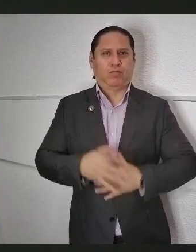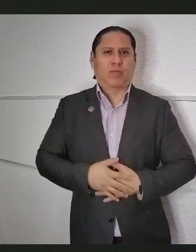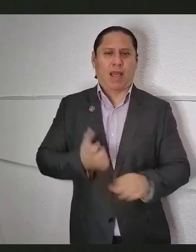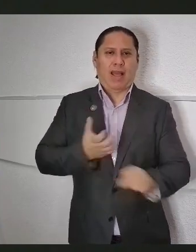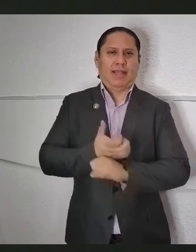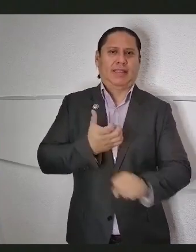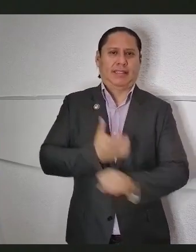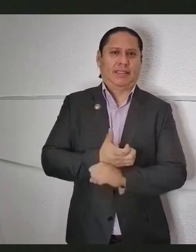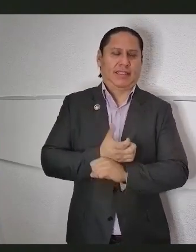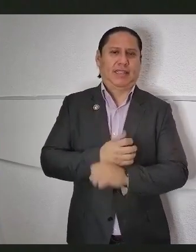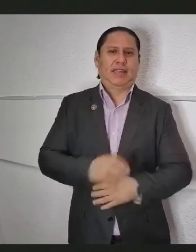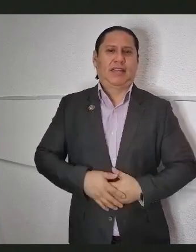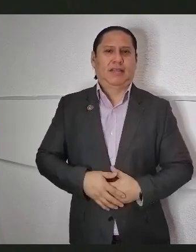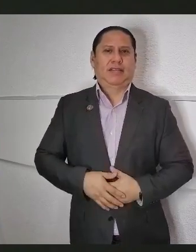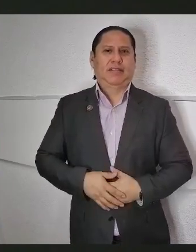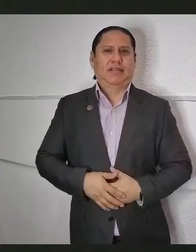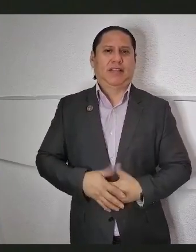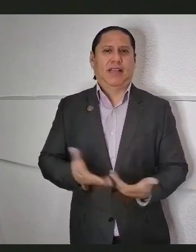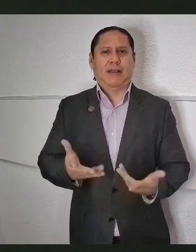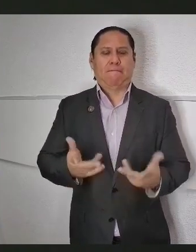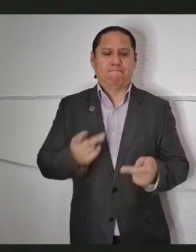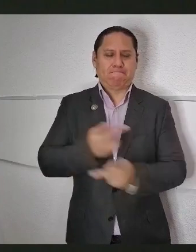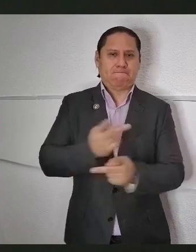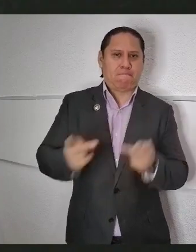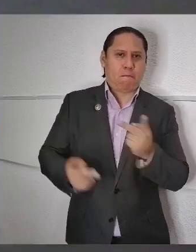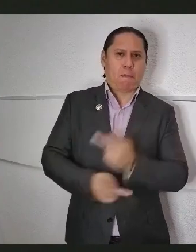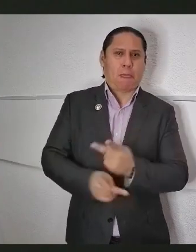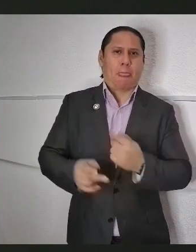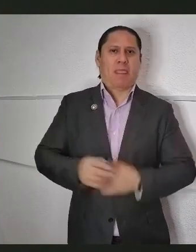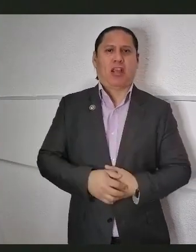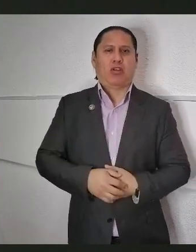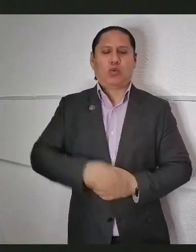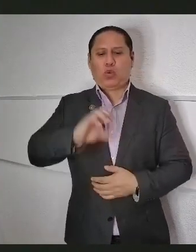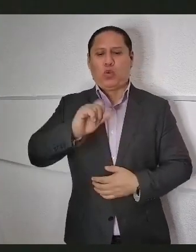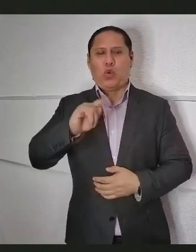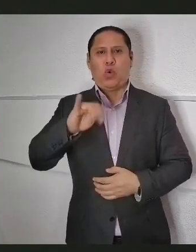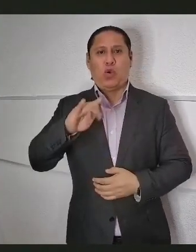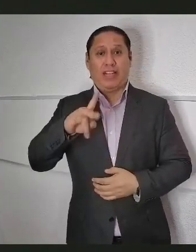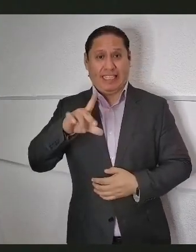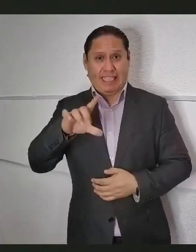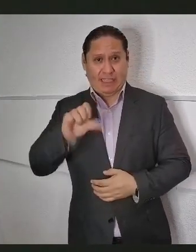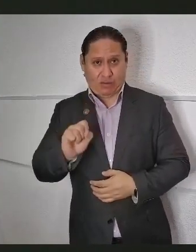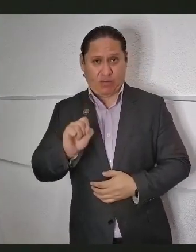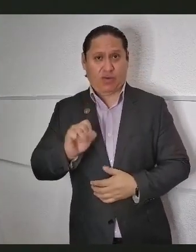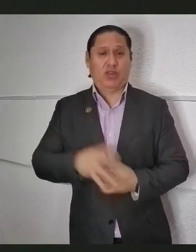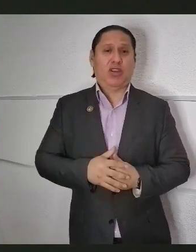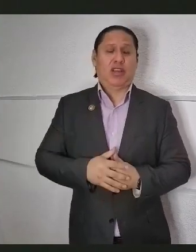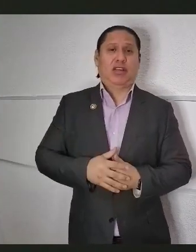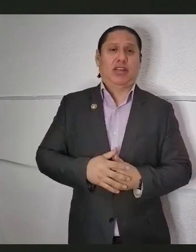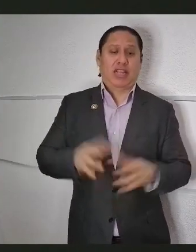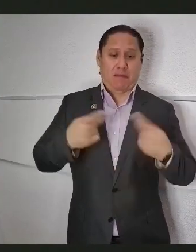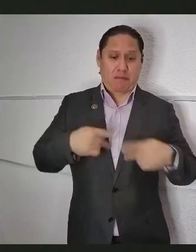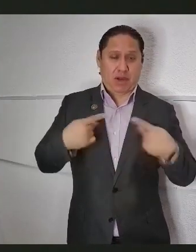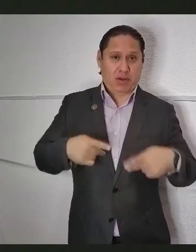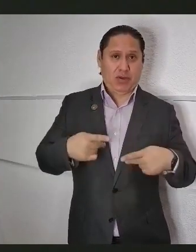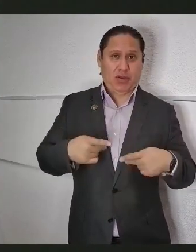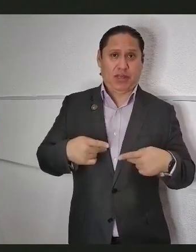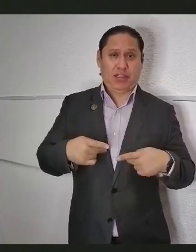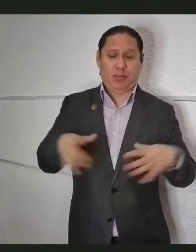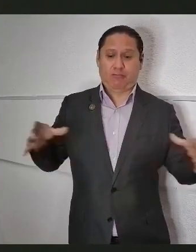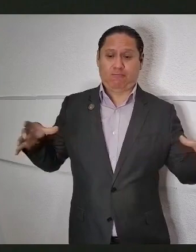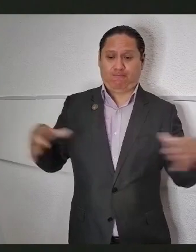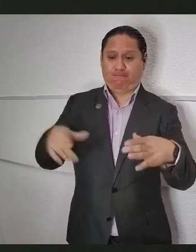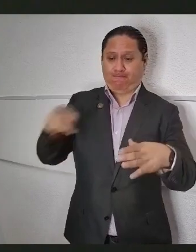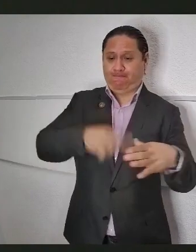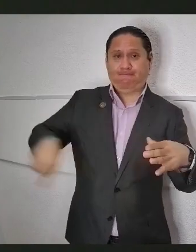que arrastra un esquema productivo denominado por cultivos tradicionales, con una población de campesinos e indígenas